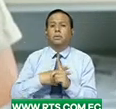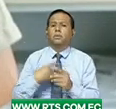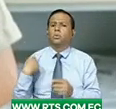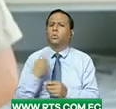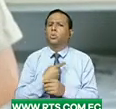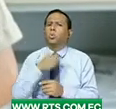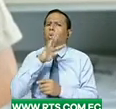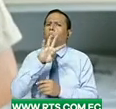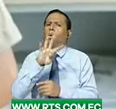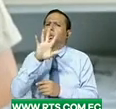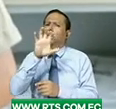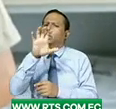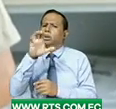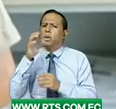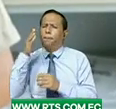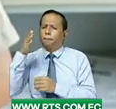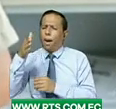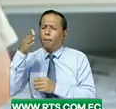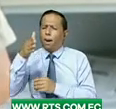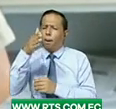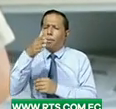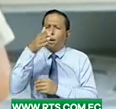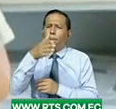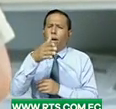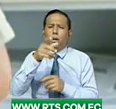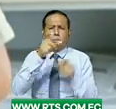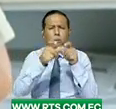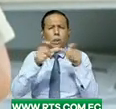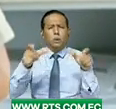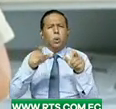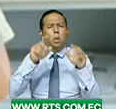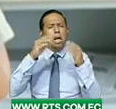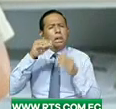415 operativos, hemos registrado a